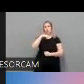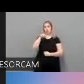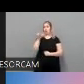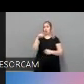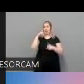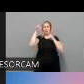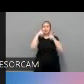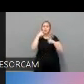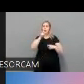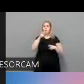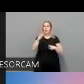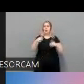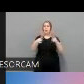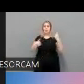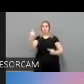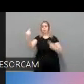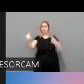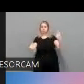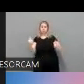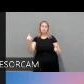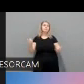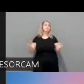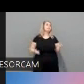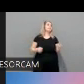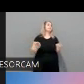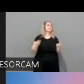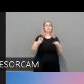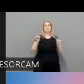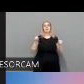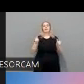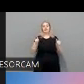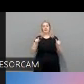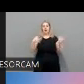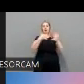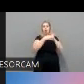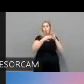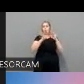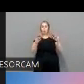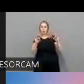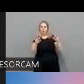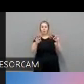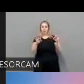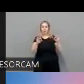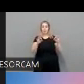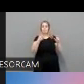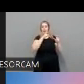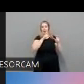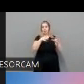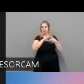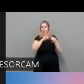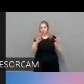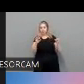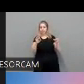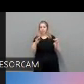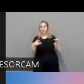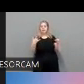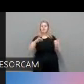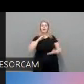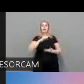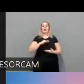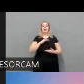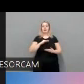palabras, decimos palabras sueltas, comenzamos a unir muchas, o varias, mejor dicho, y somos capaces de